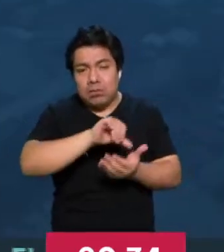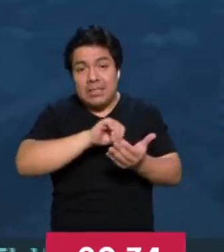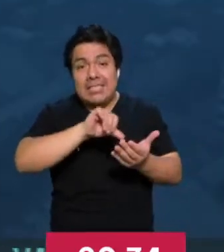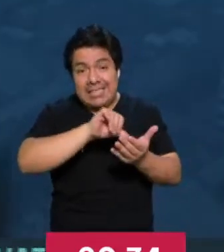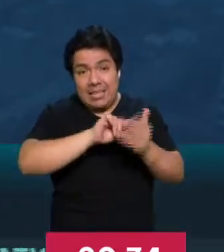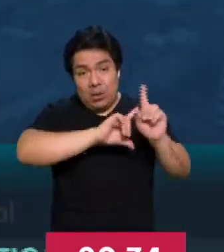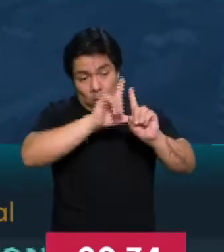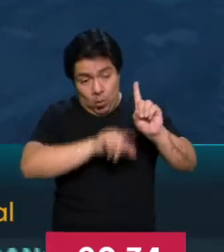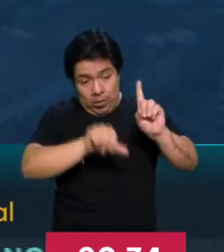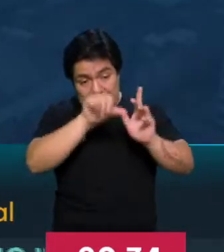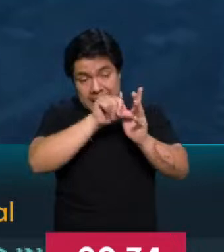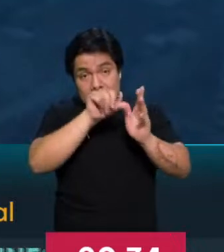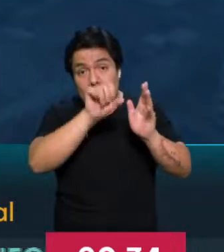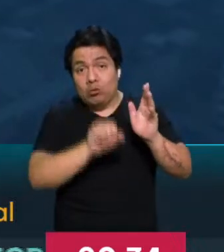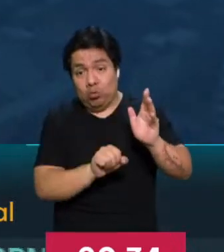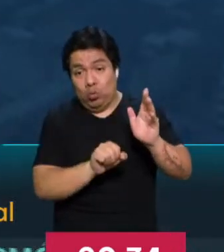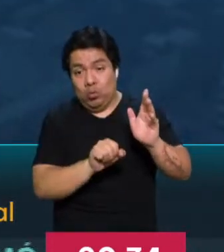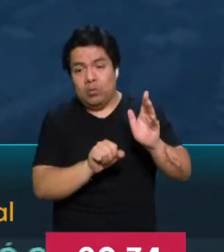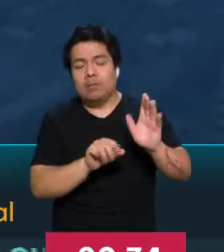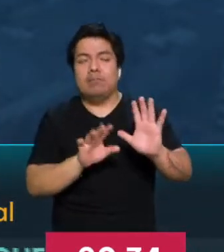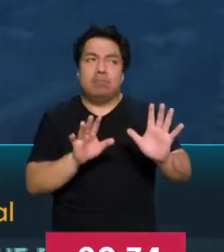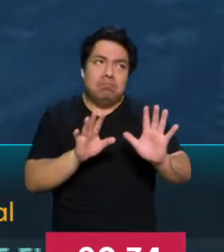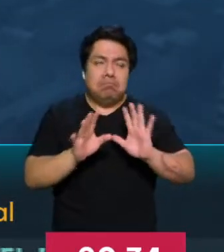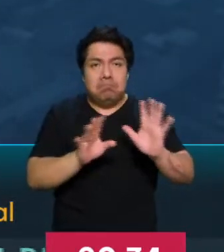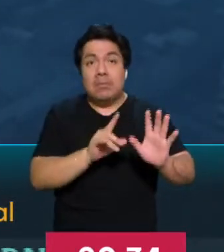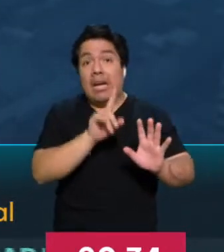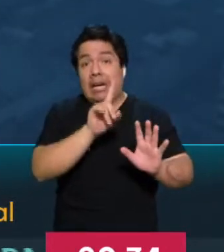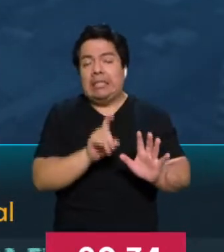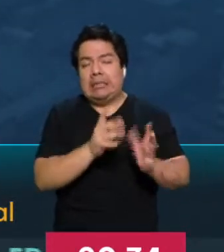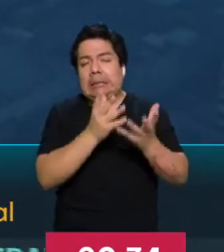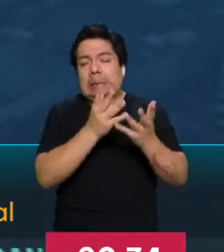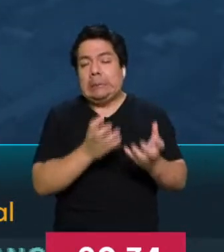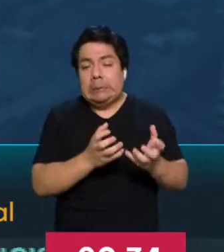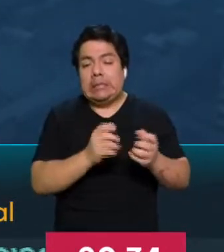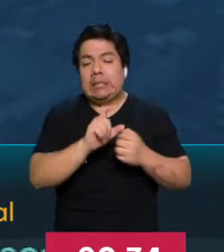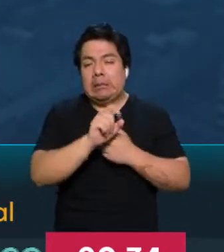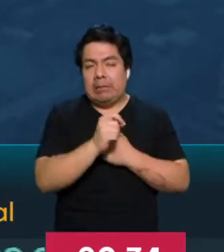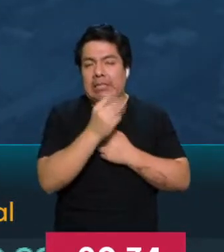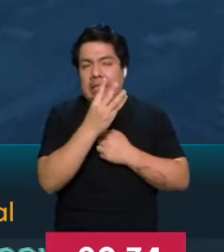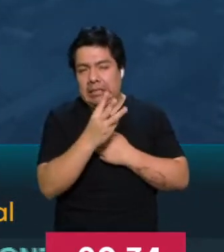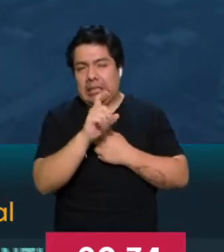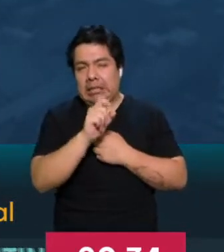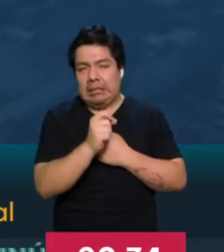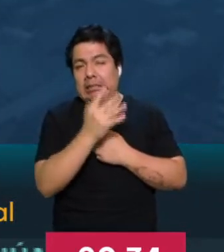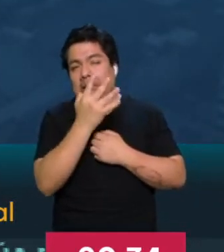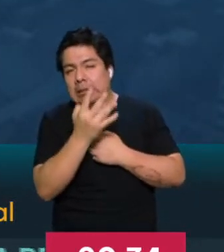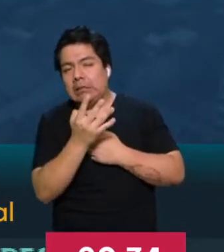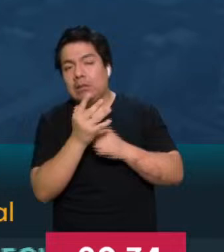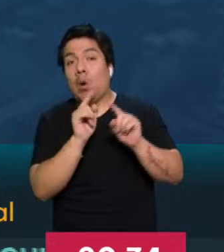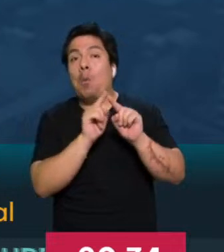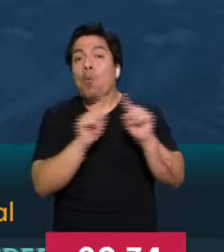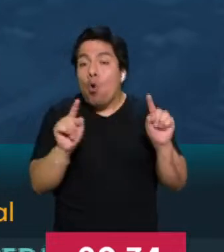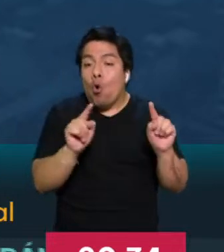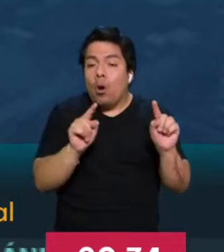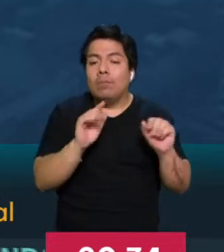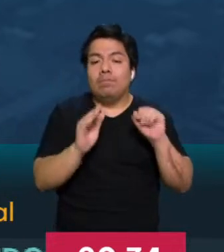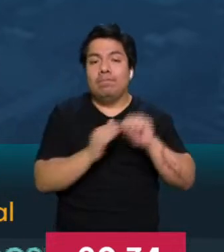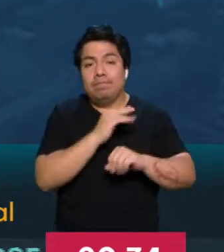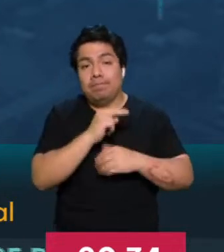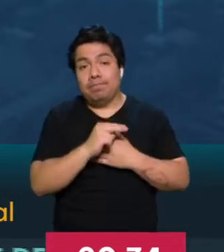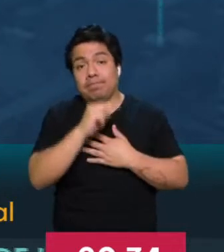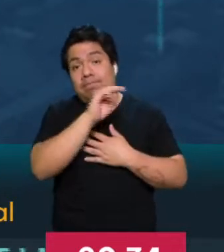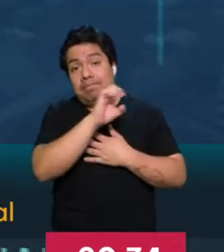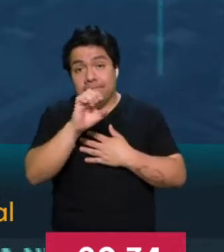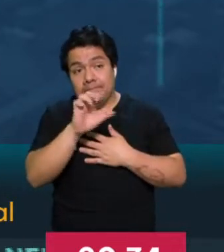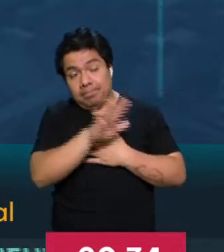México. Entonces, el escenario de sequía para, digamos, 23-24 sí fue muy diferente porque parte del noreste de México